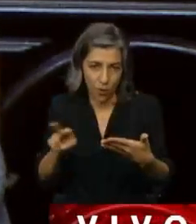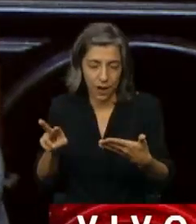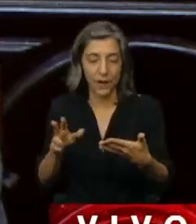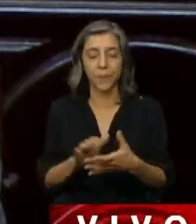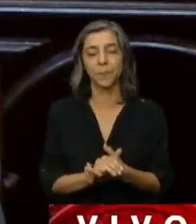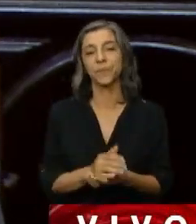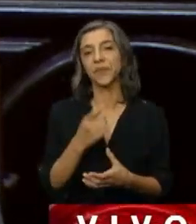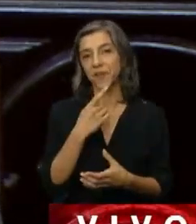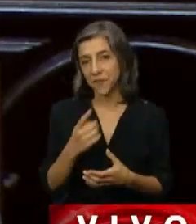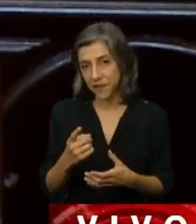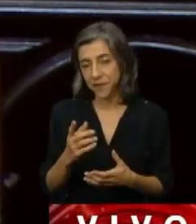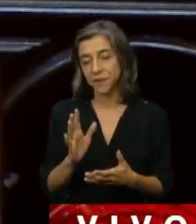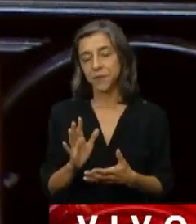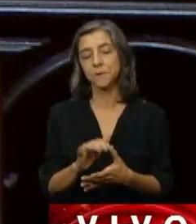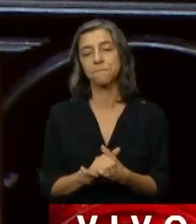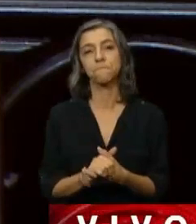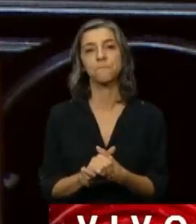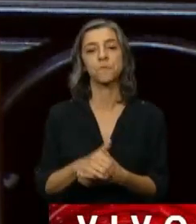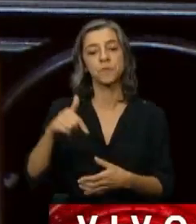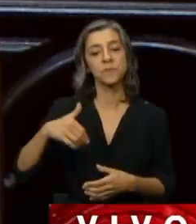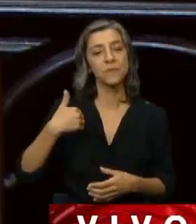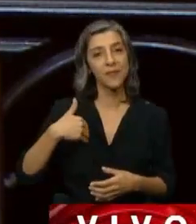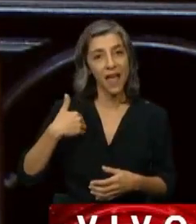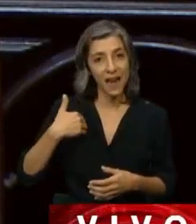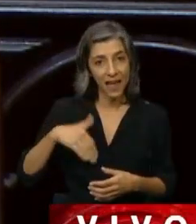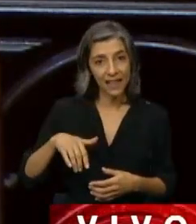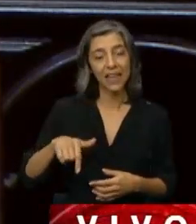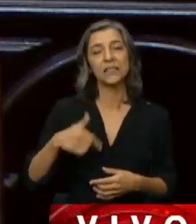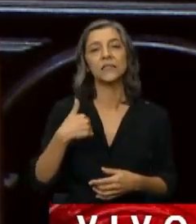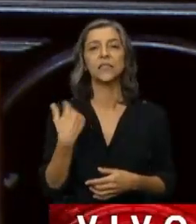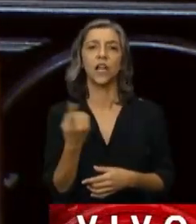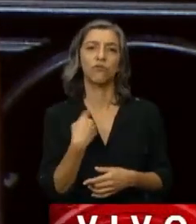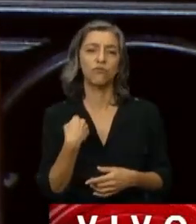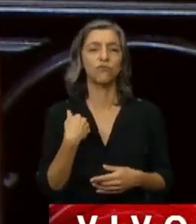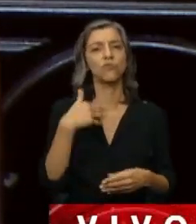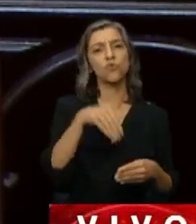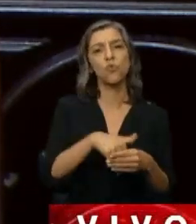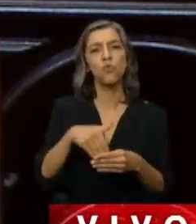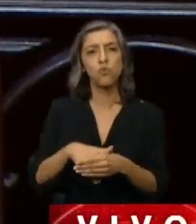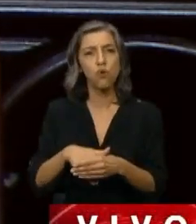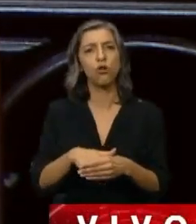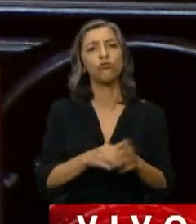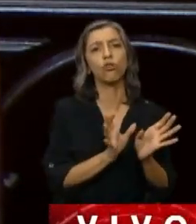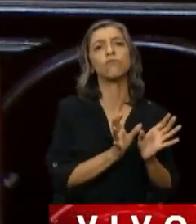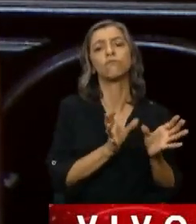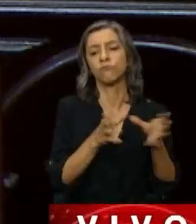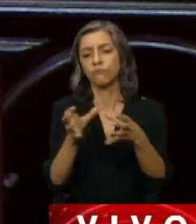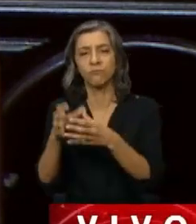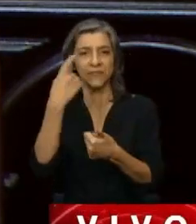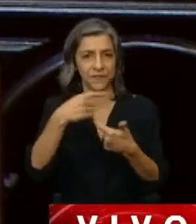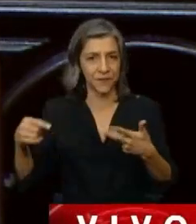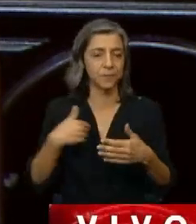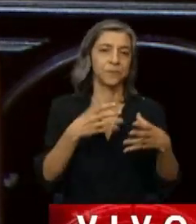En Argentina el problema es que se vota simultáneamente en múltiples categorías. Presidentes,